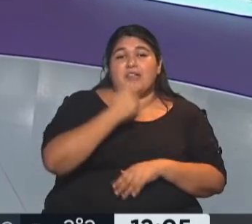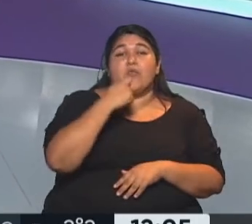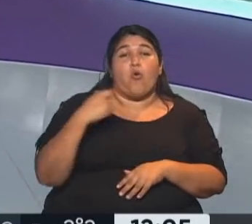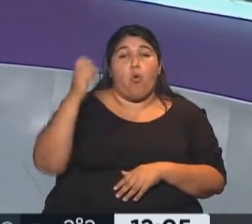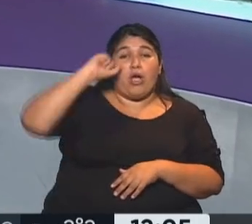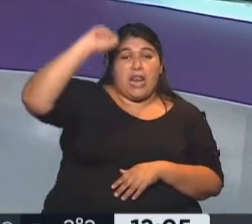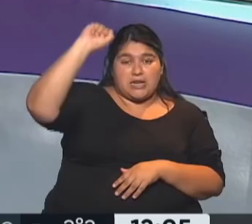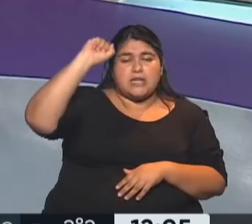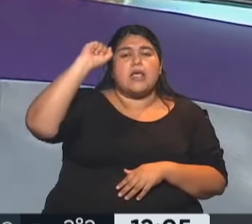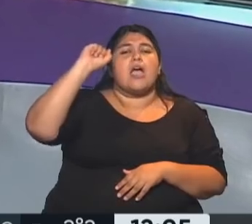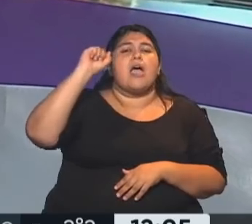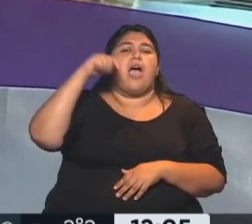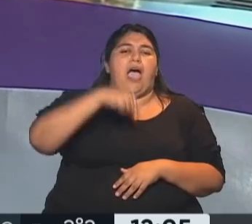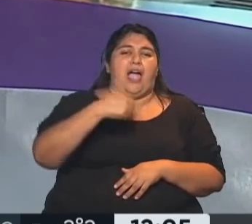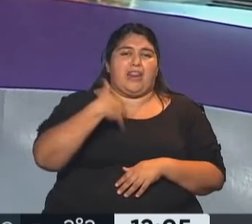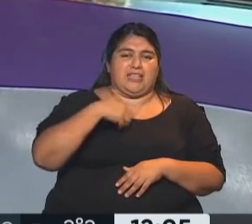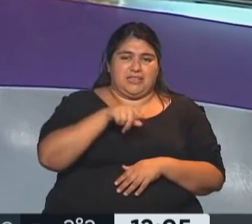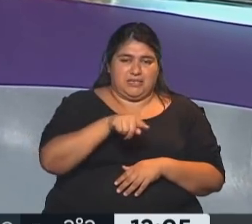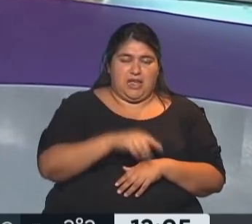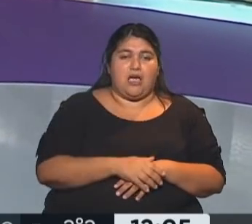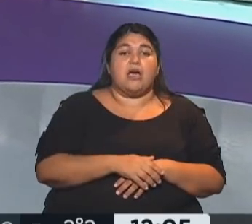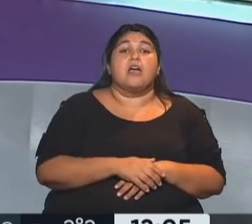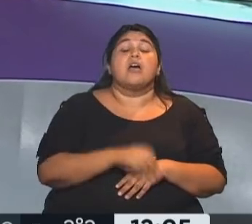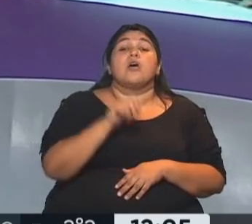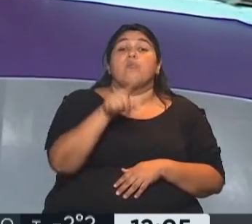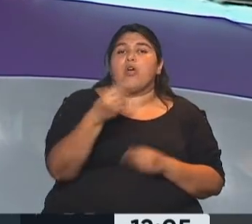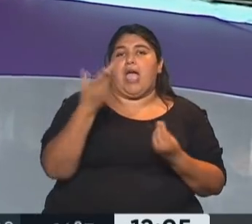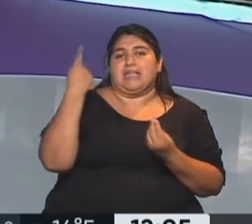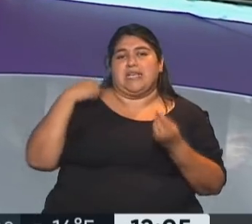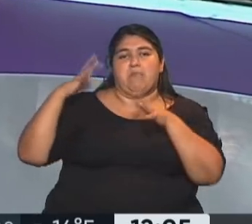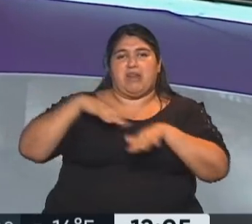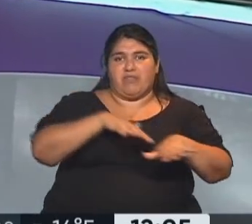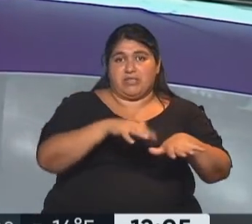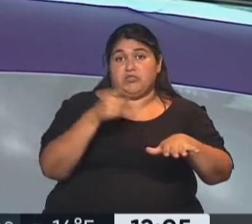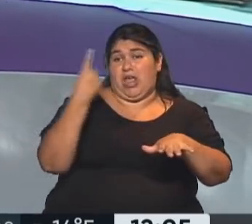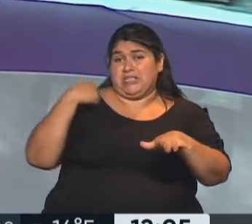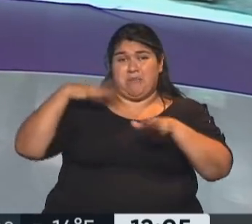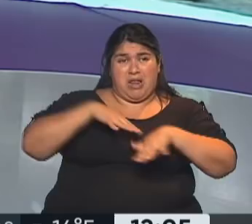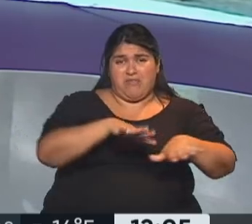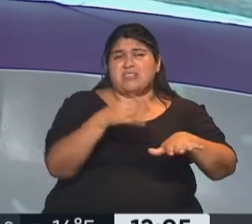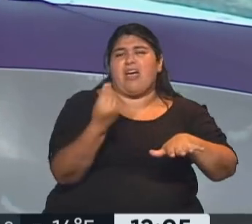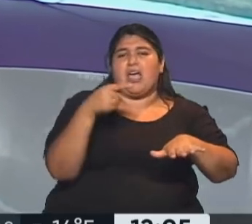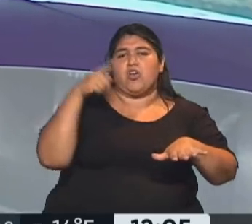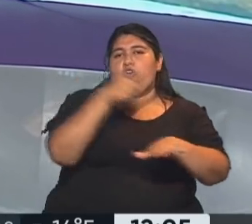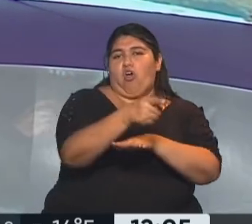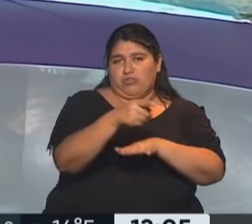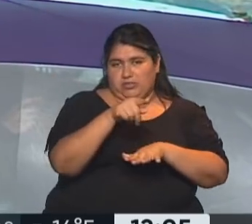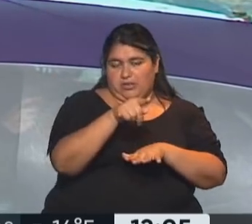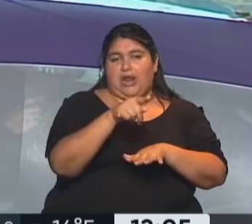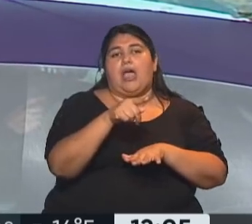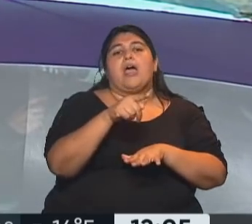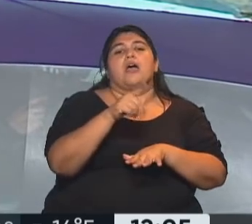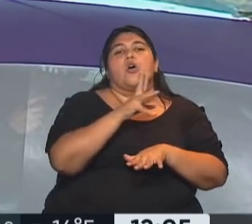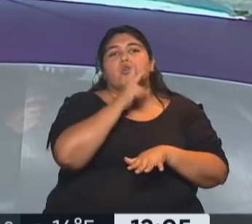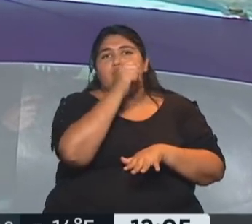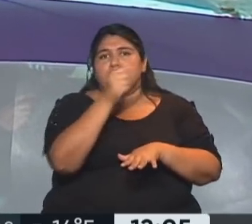Ucrania en la República Argentina, donde además ayer hubo manifestaciones en contra de la avanzada rusa sobre